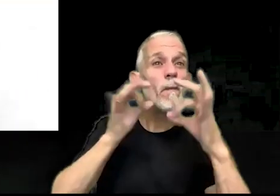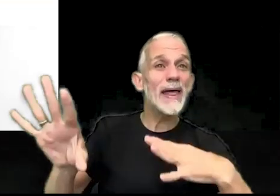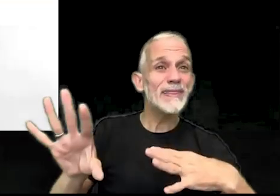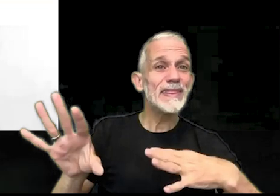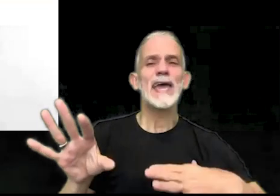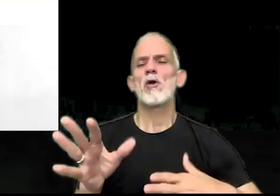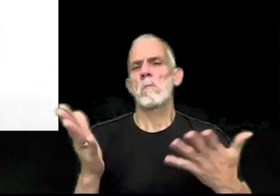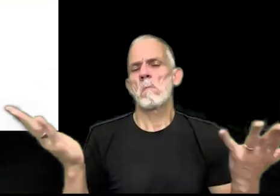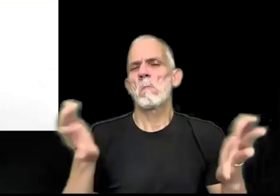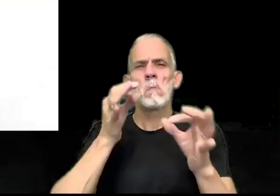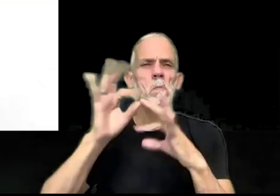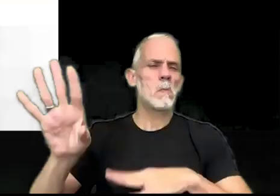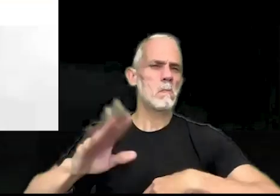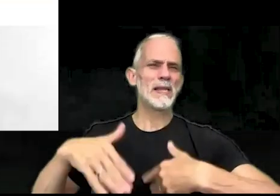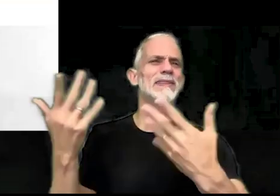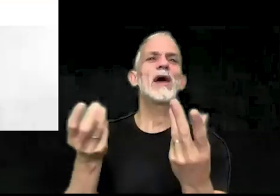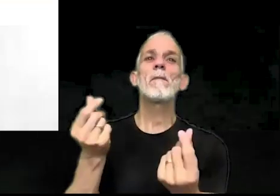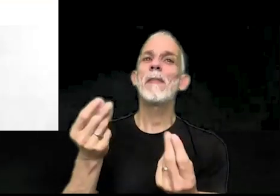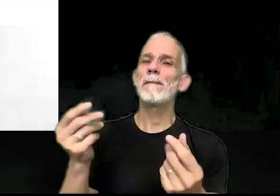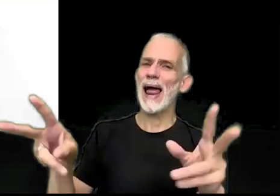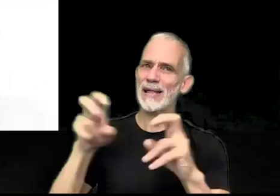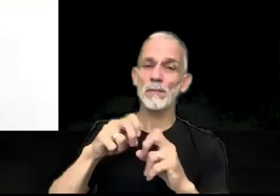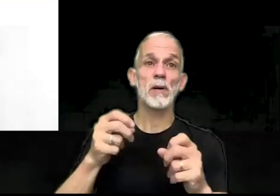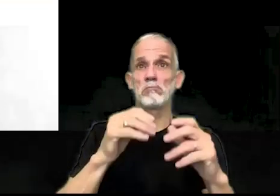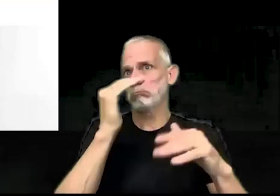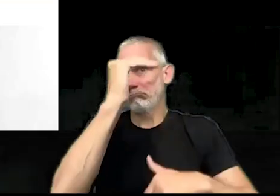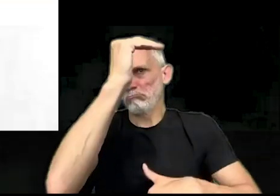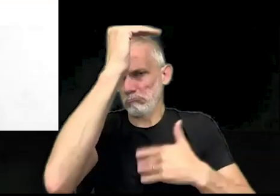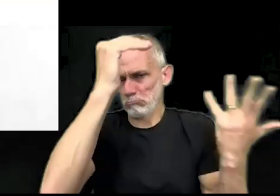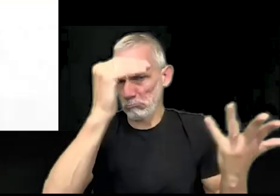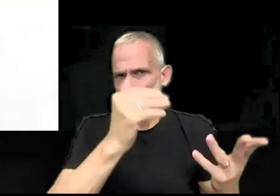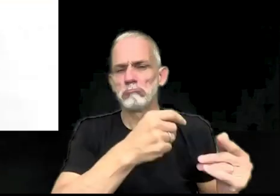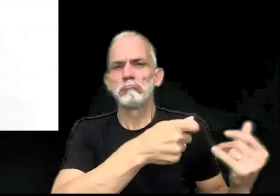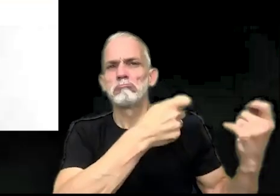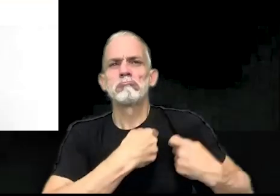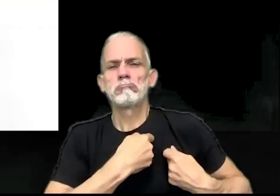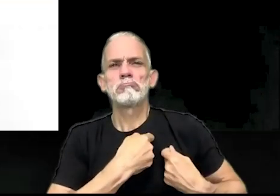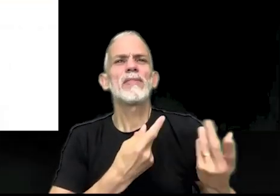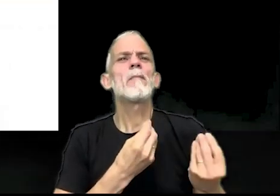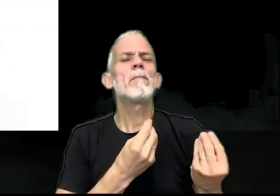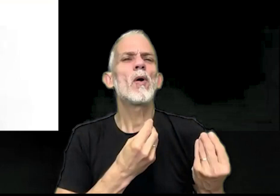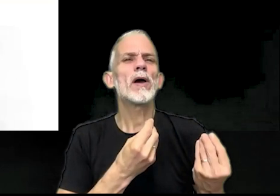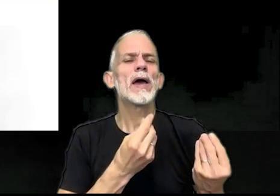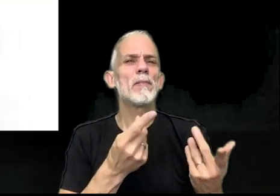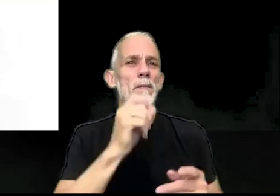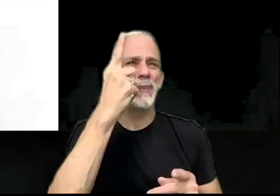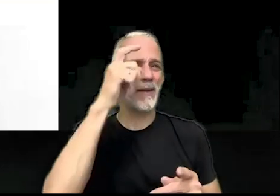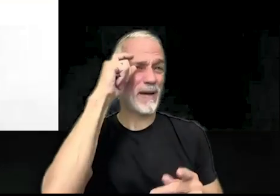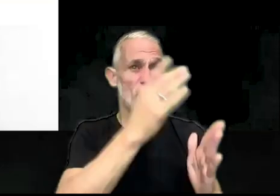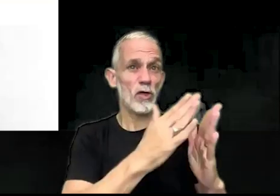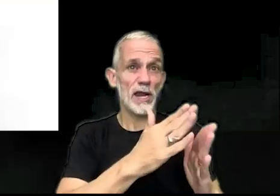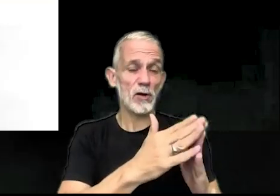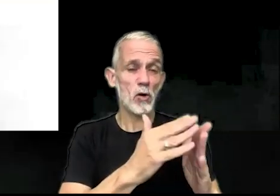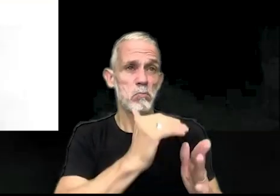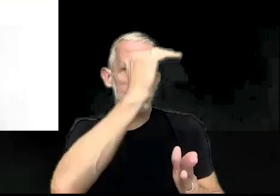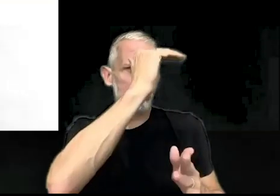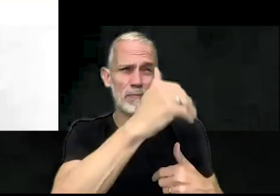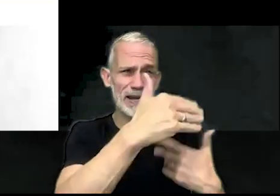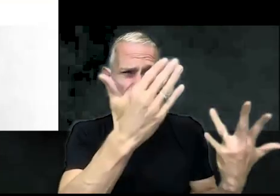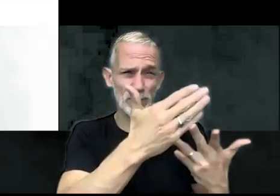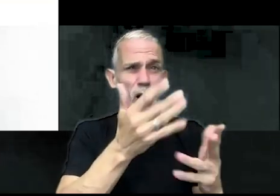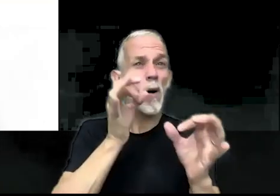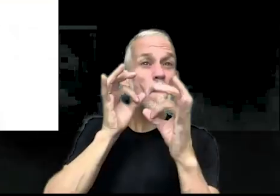enajenaron a título oneroso un inmueble que ingresó a su patrimonio después del 1 de enero